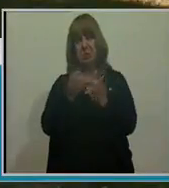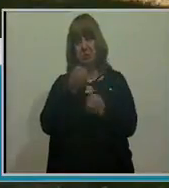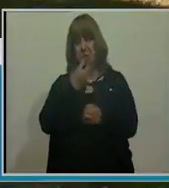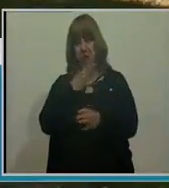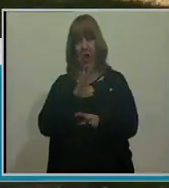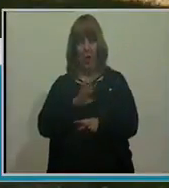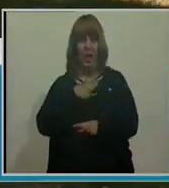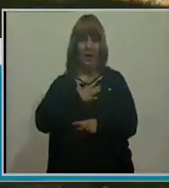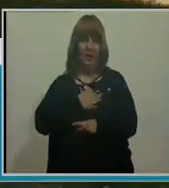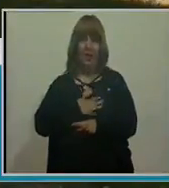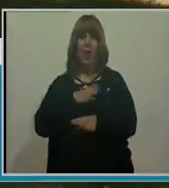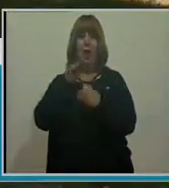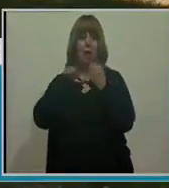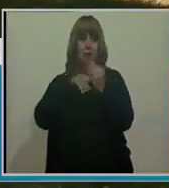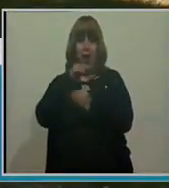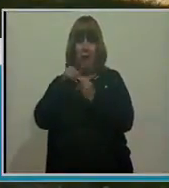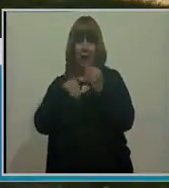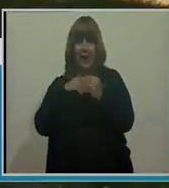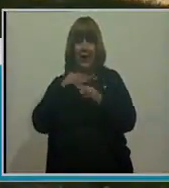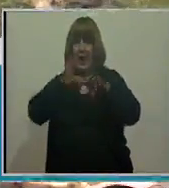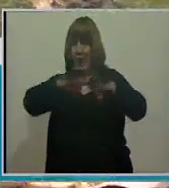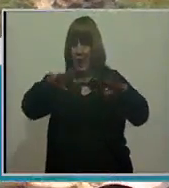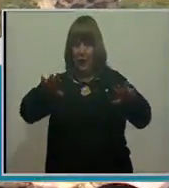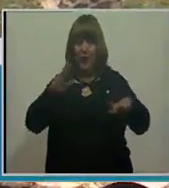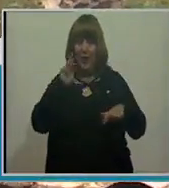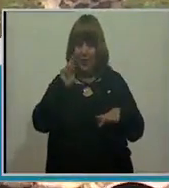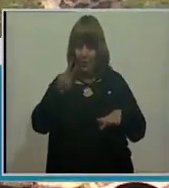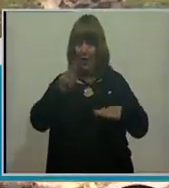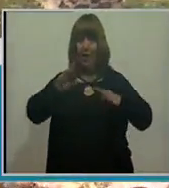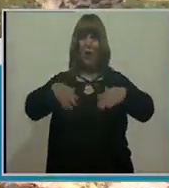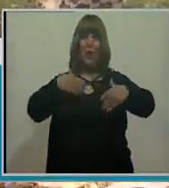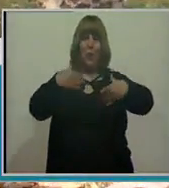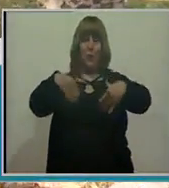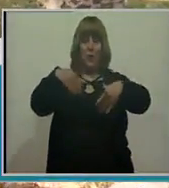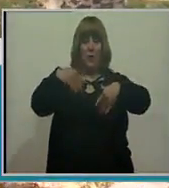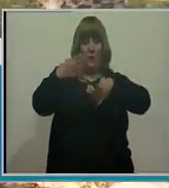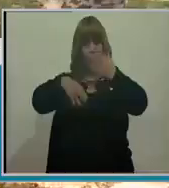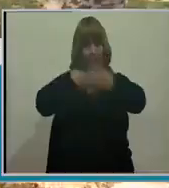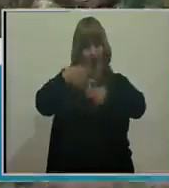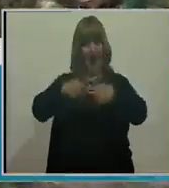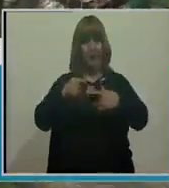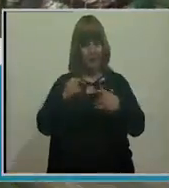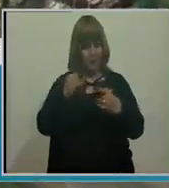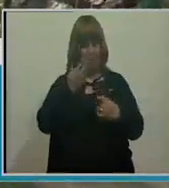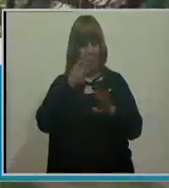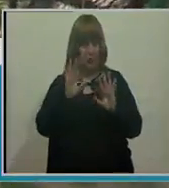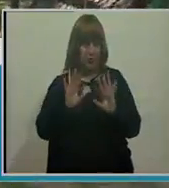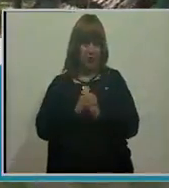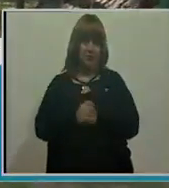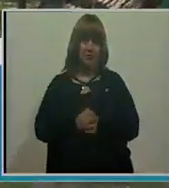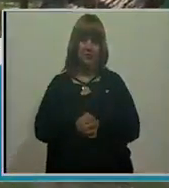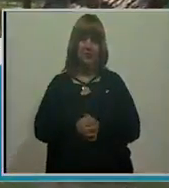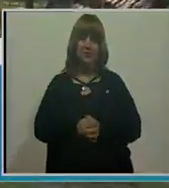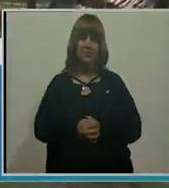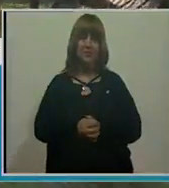¿Se ven más familias? Se ven más familias, más chicas jugando en los juegos, está mejor.